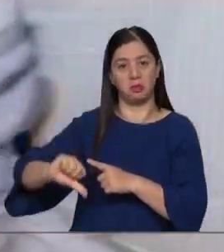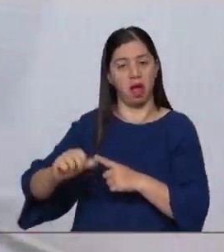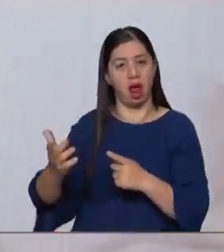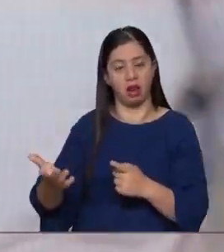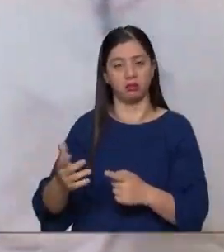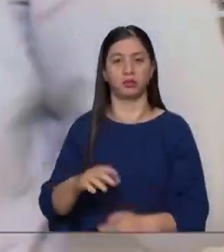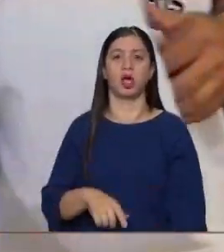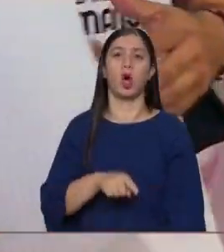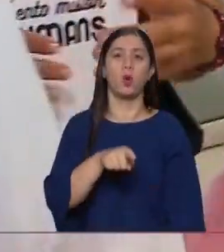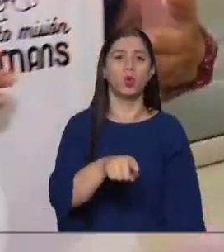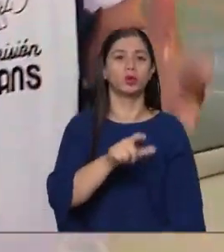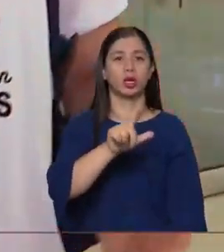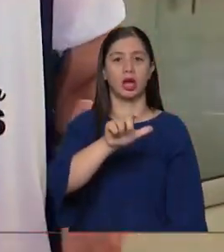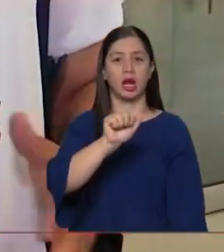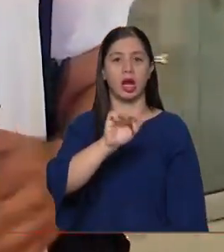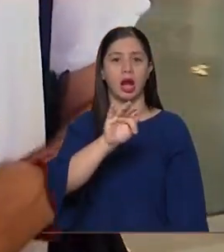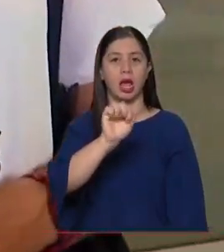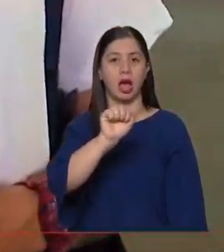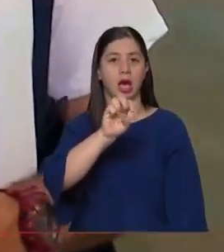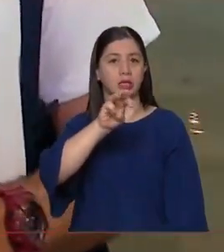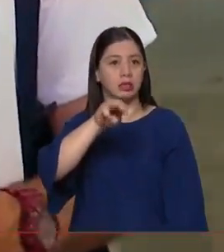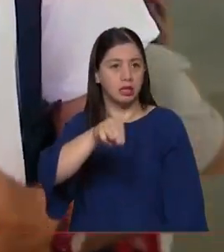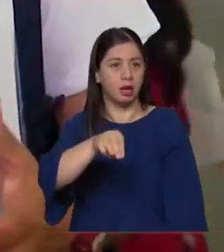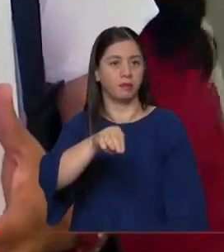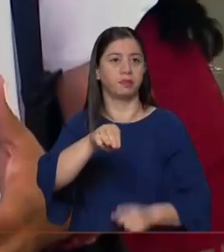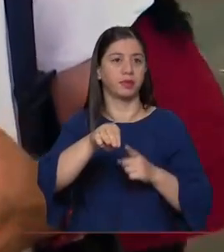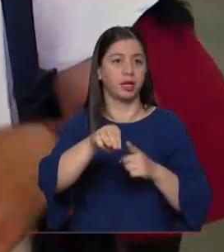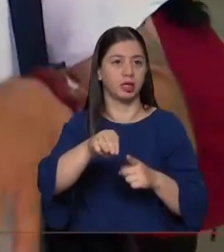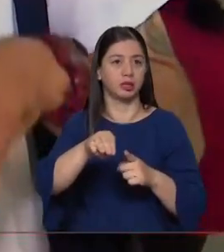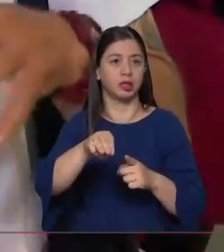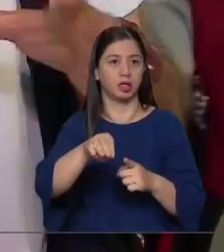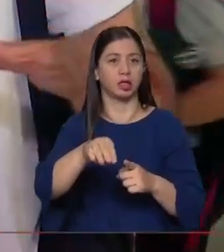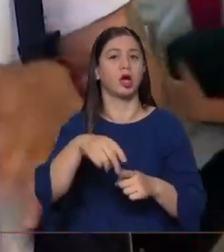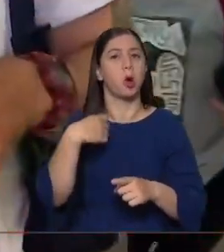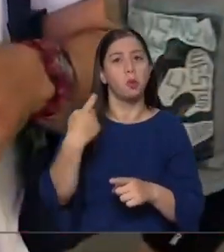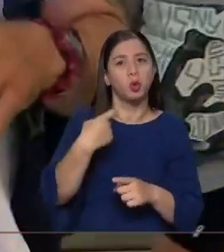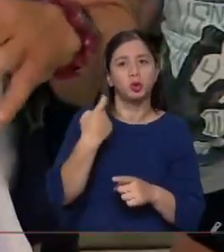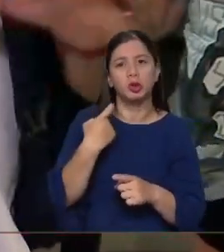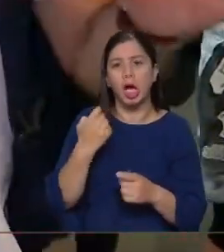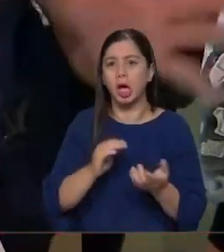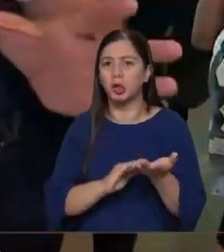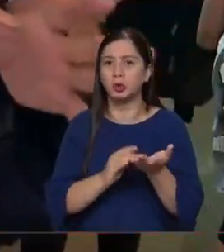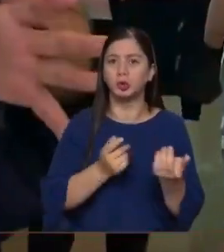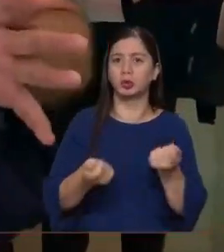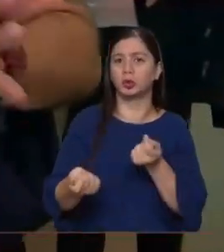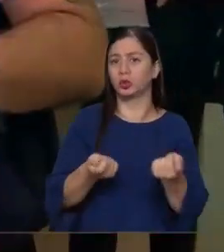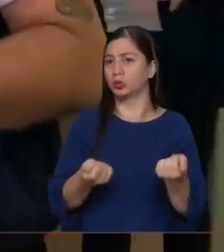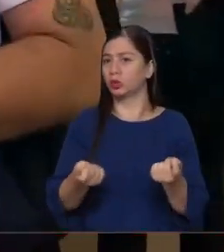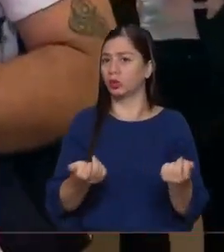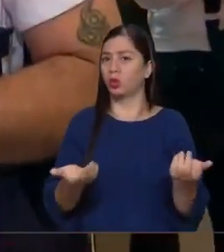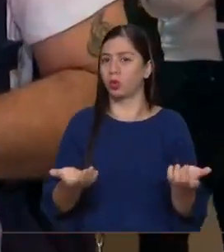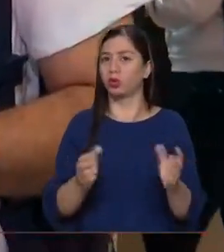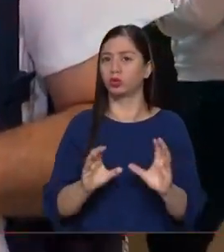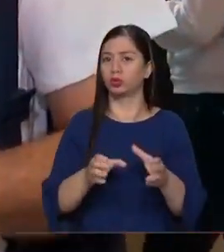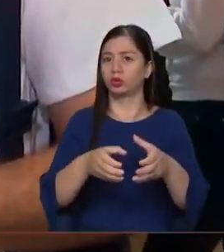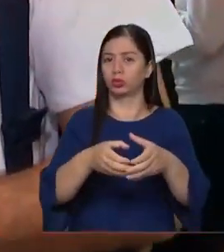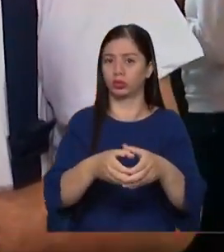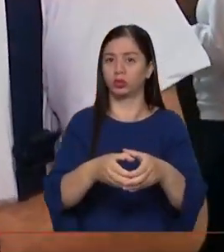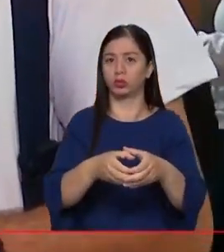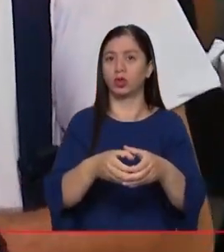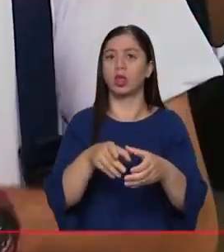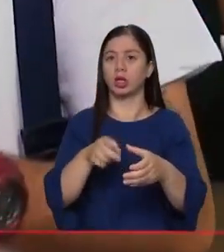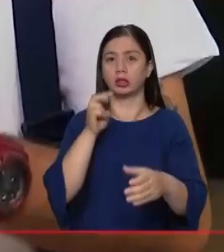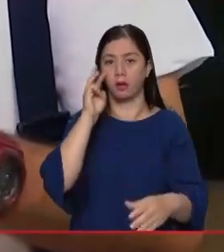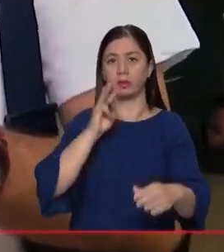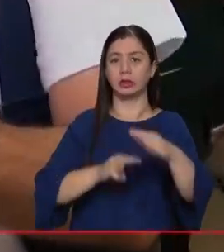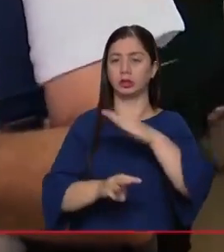a Latam, nos atendieron súper bien, nos buscaron. Como íbamos un grupo a esa